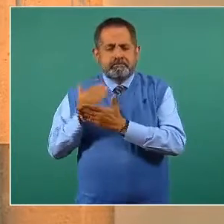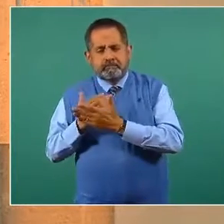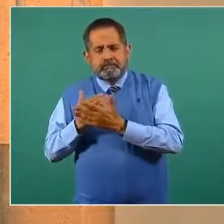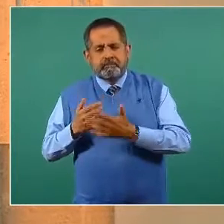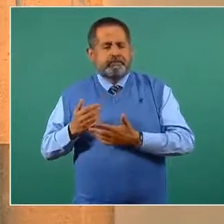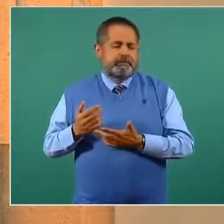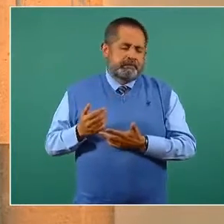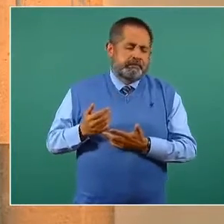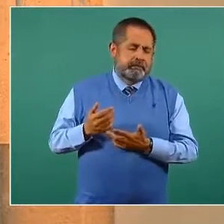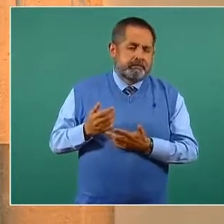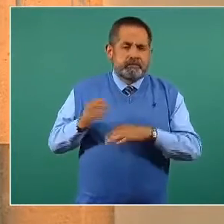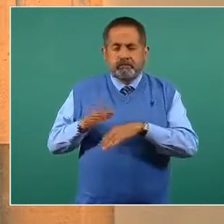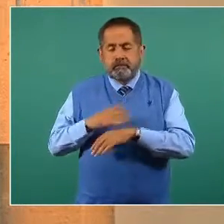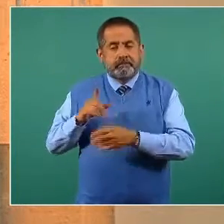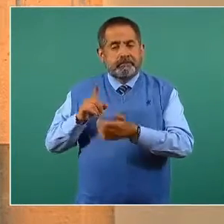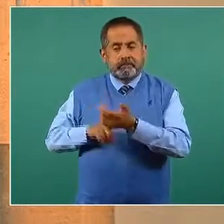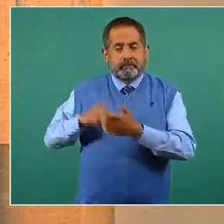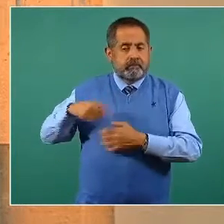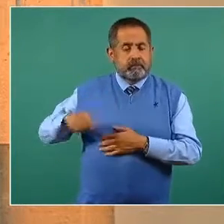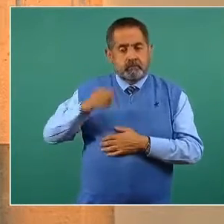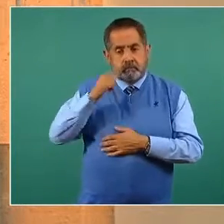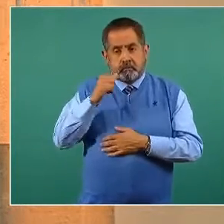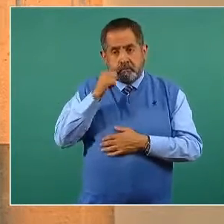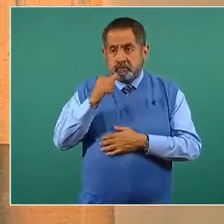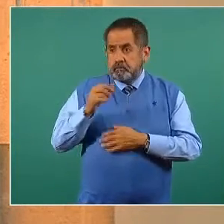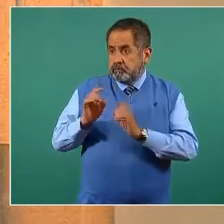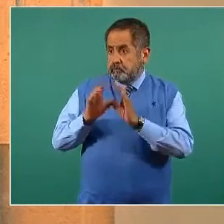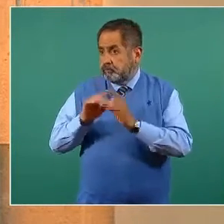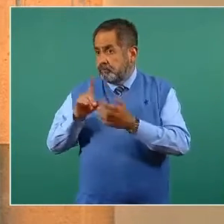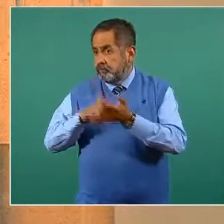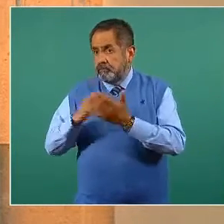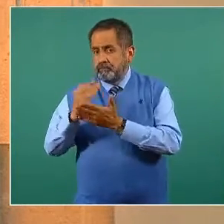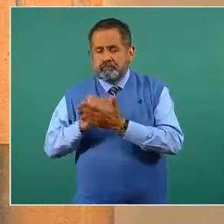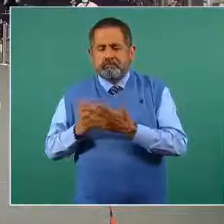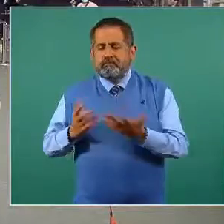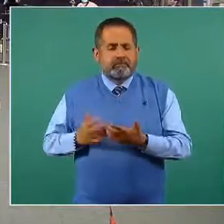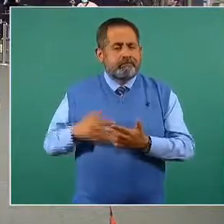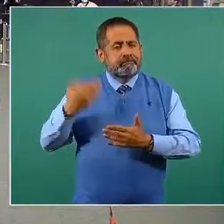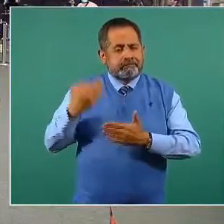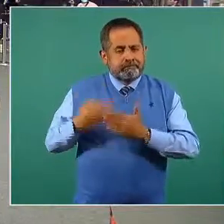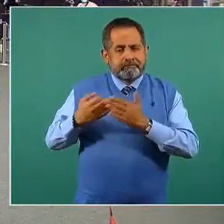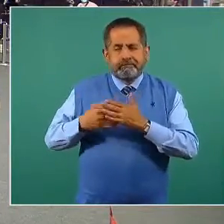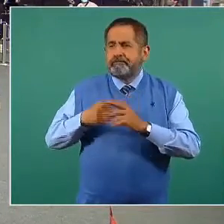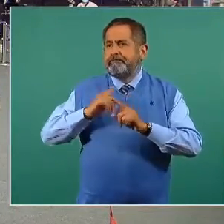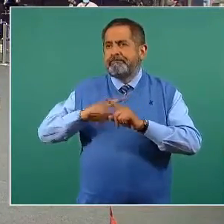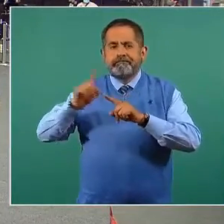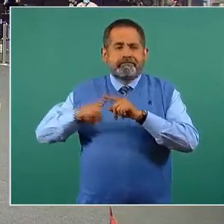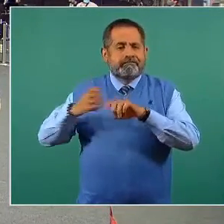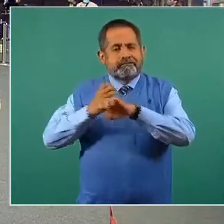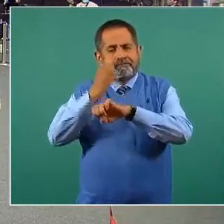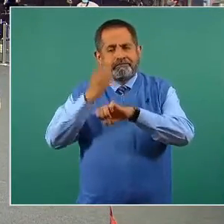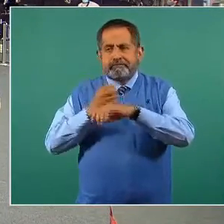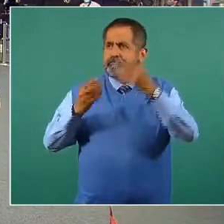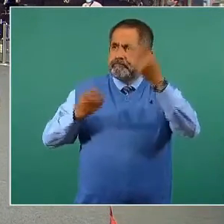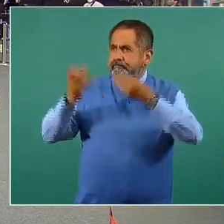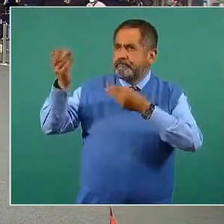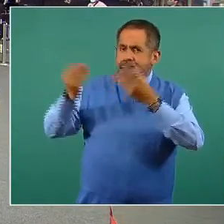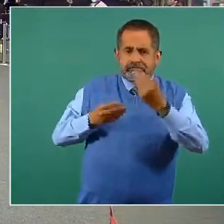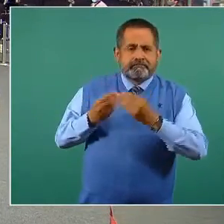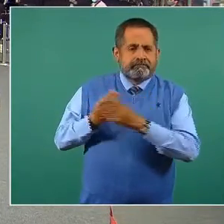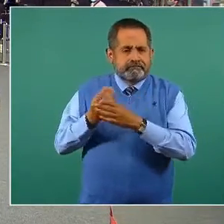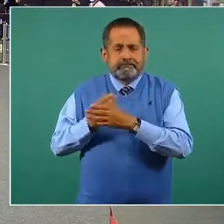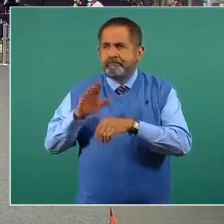no necesariamente porque esto en un momento pudiera estar ocurriendo, sino porque tiene que ver con los procesos de clasificación que se llevan a